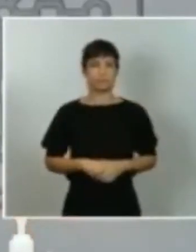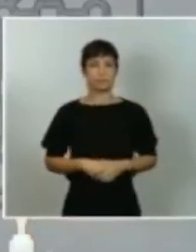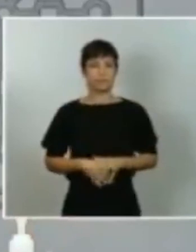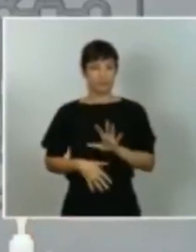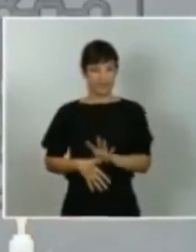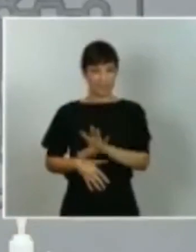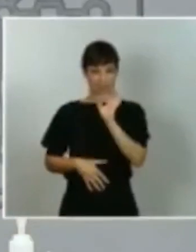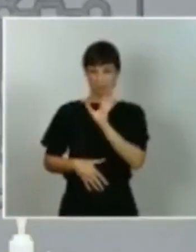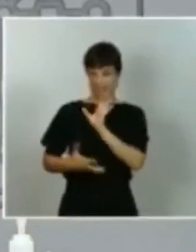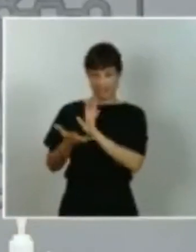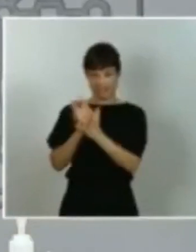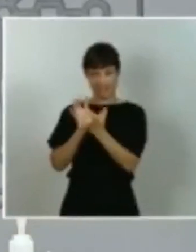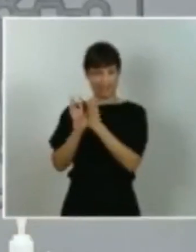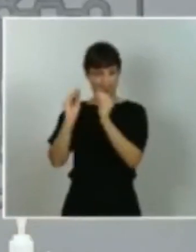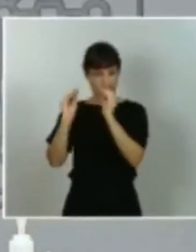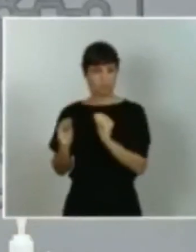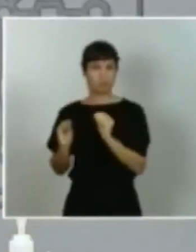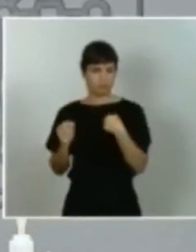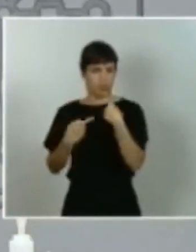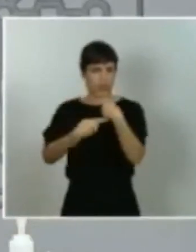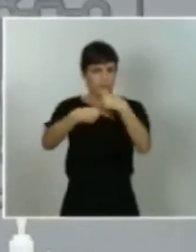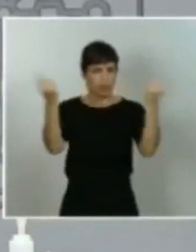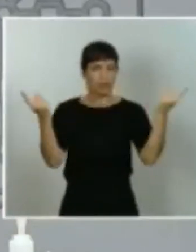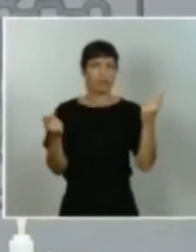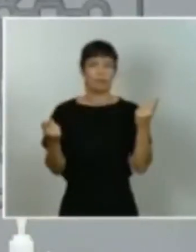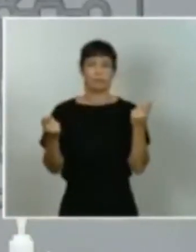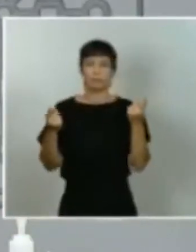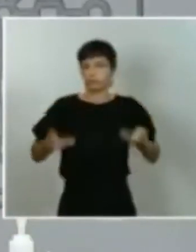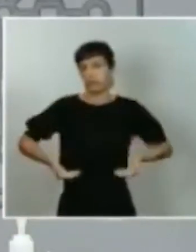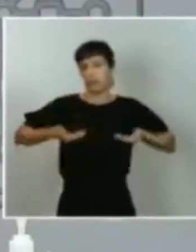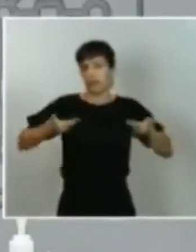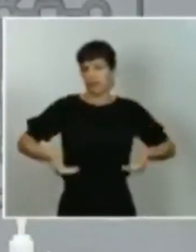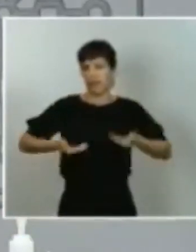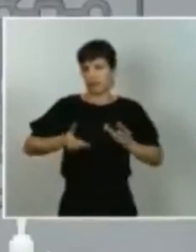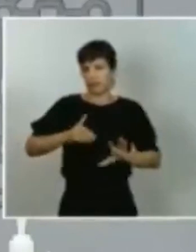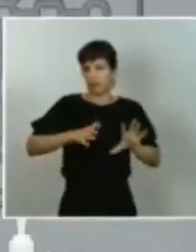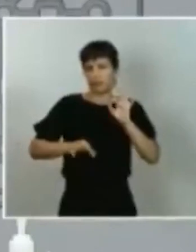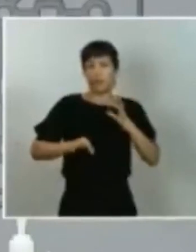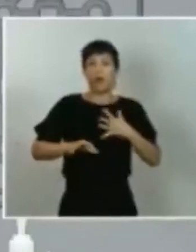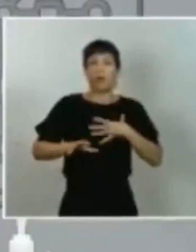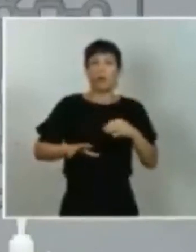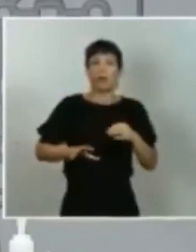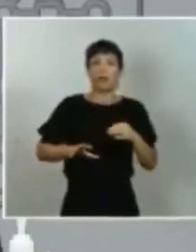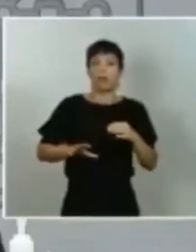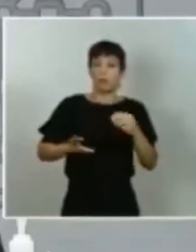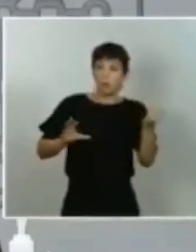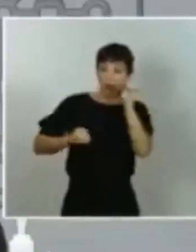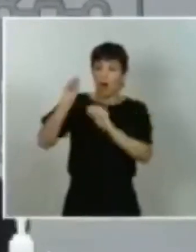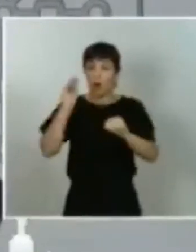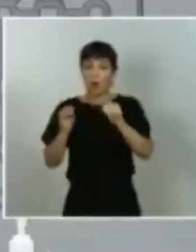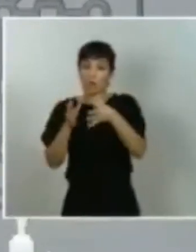decir, como siempre es habitual en todas las que tomamos, puede ser mejorada, puede ser ampliada, puede ser